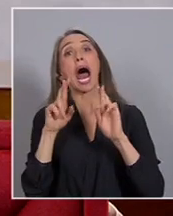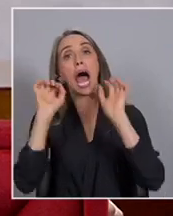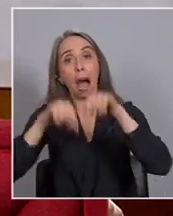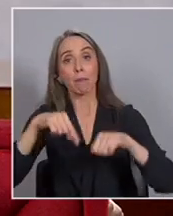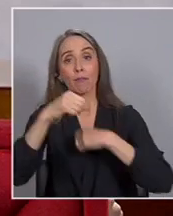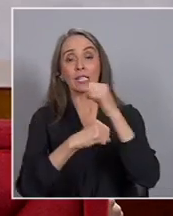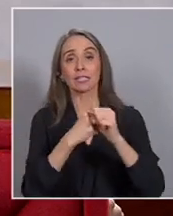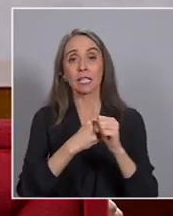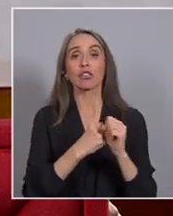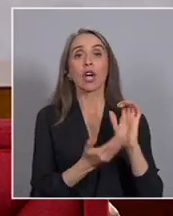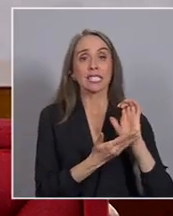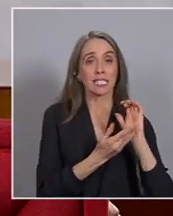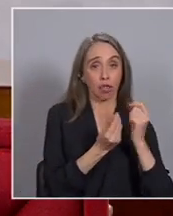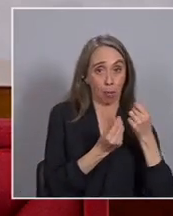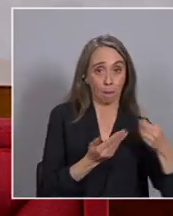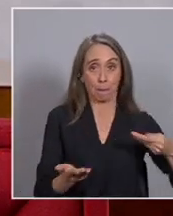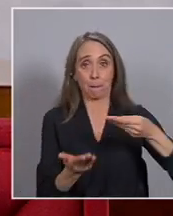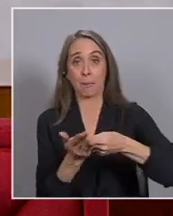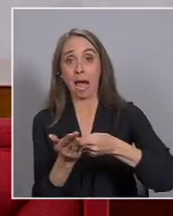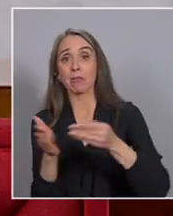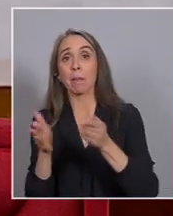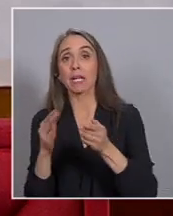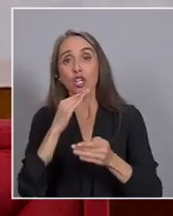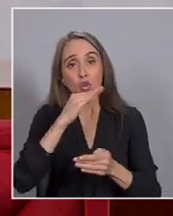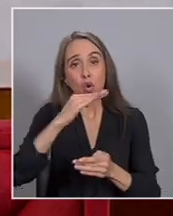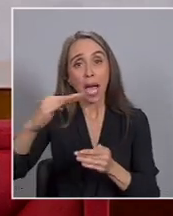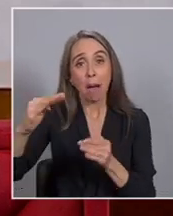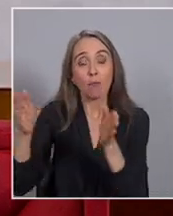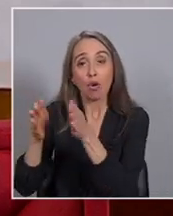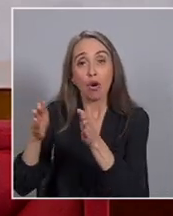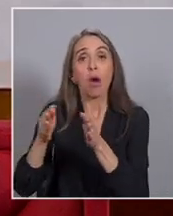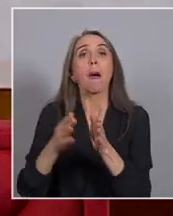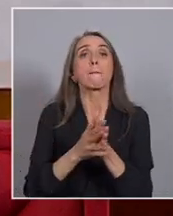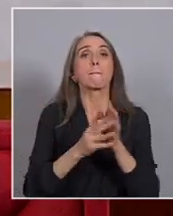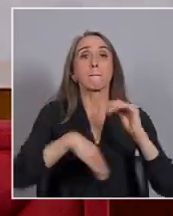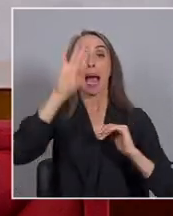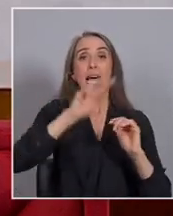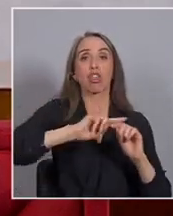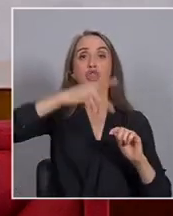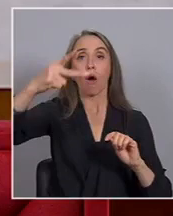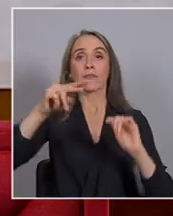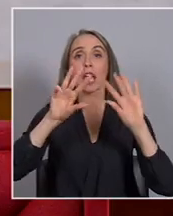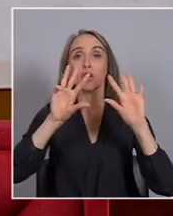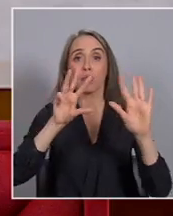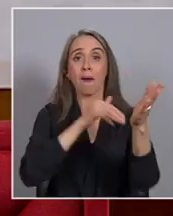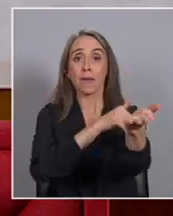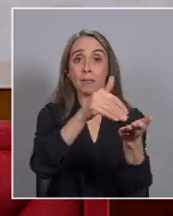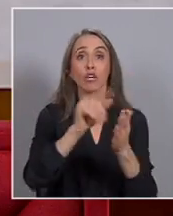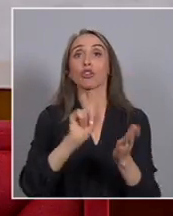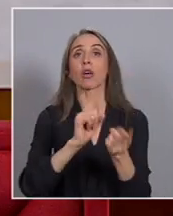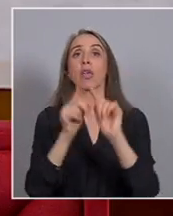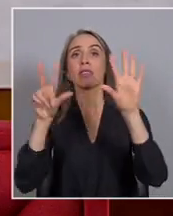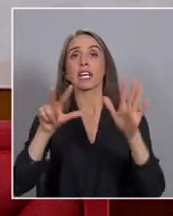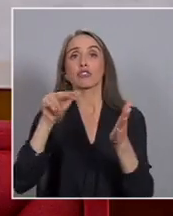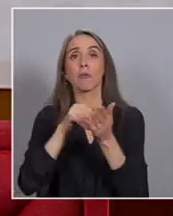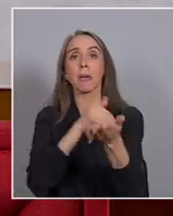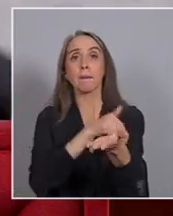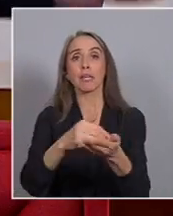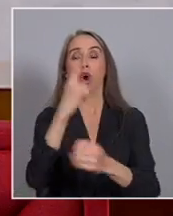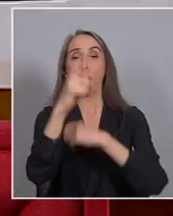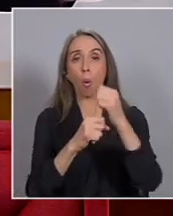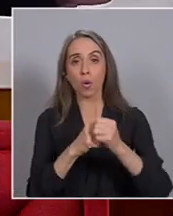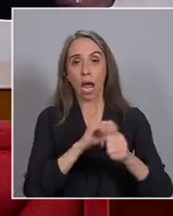podamos duplicar los subsidios para los pequeños y medianos agricultores, pasando de 9 a 18 mil millones al año.